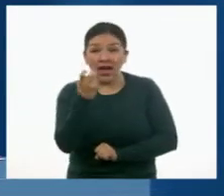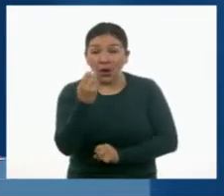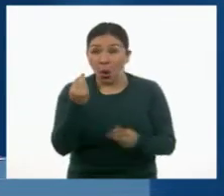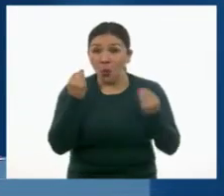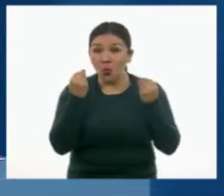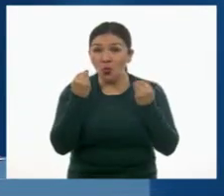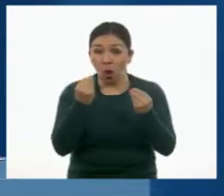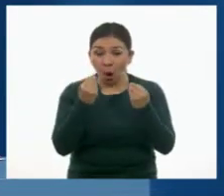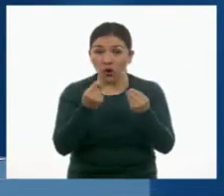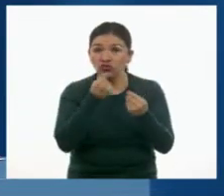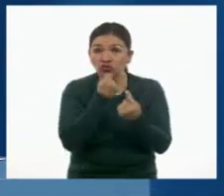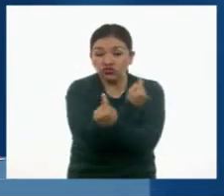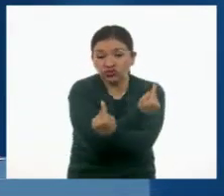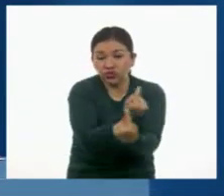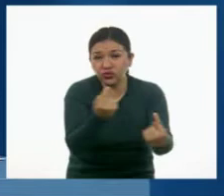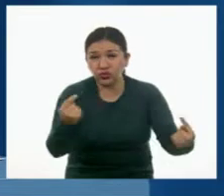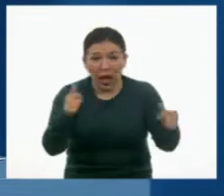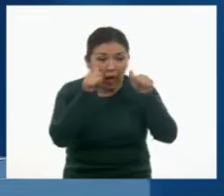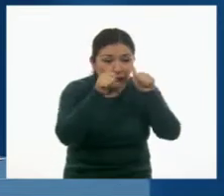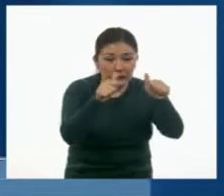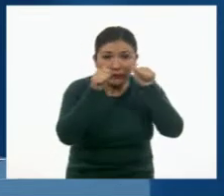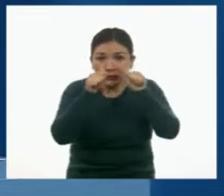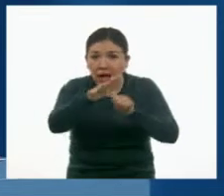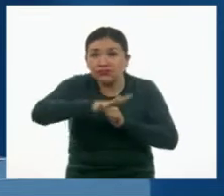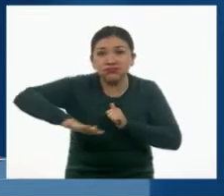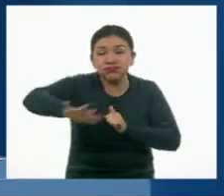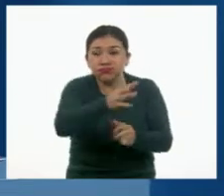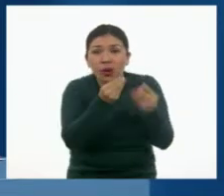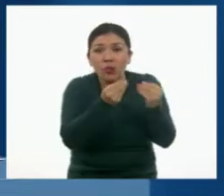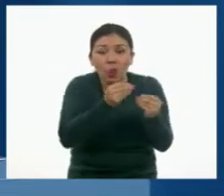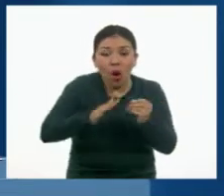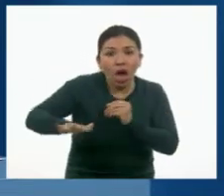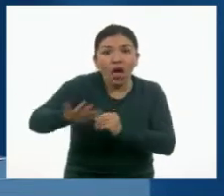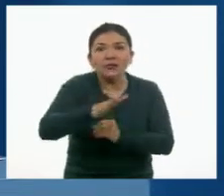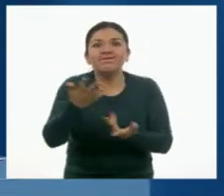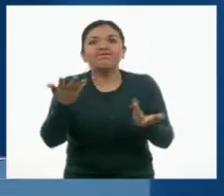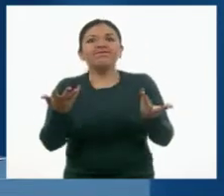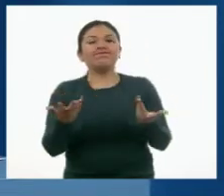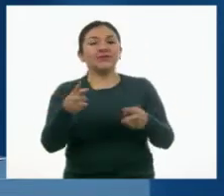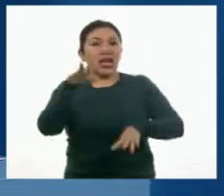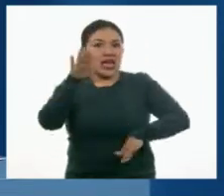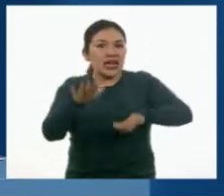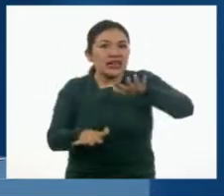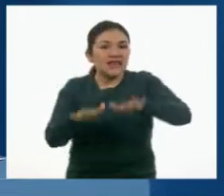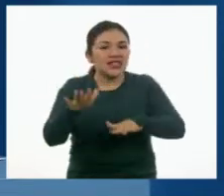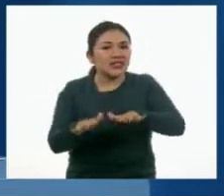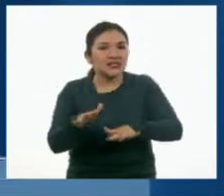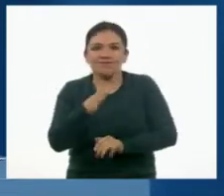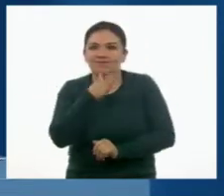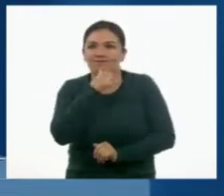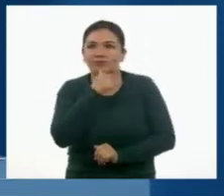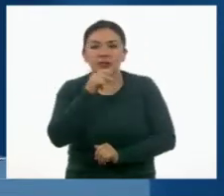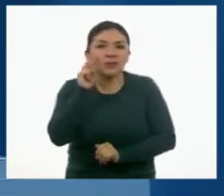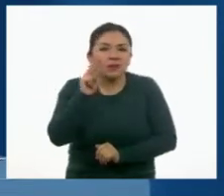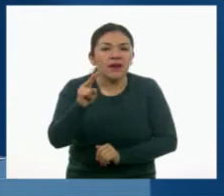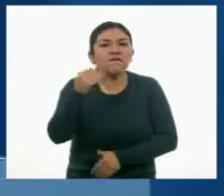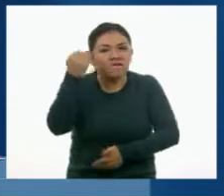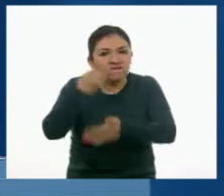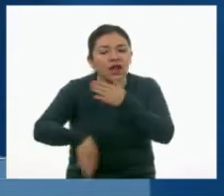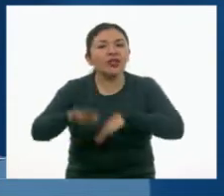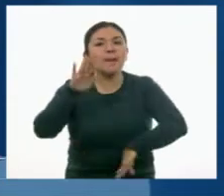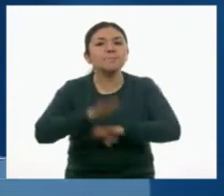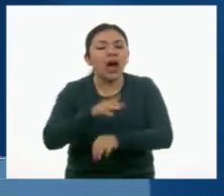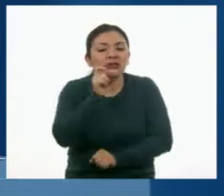muchos niños, niñas que atender una población considerable, a veces no consideramos precisamente todas